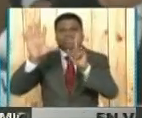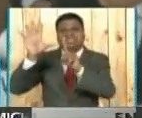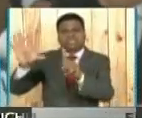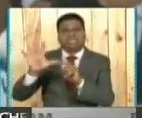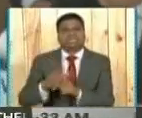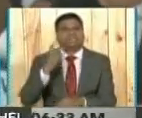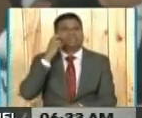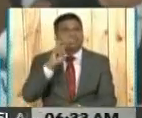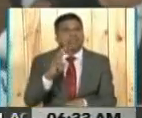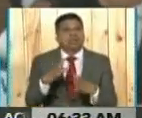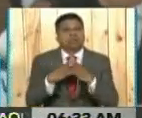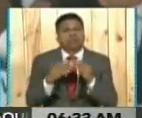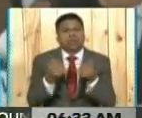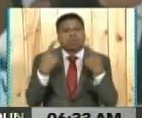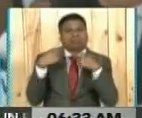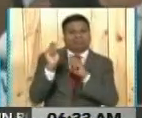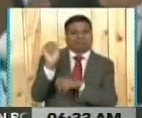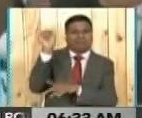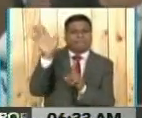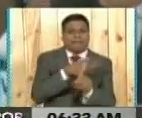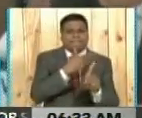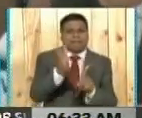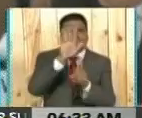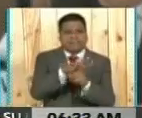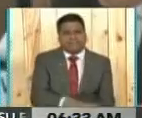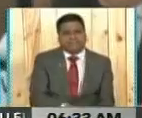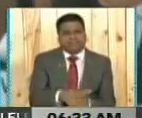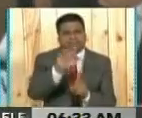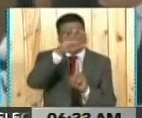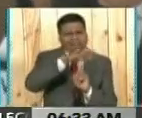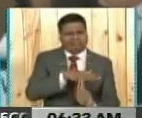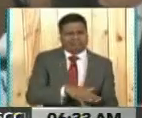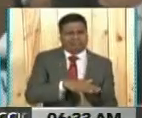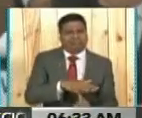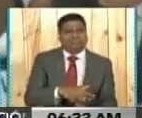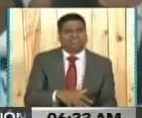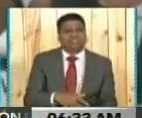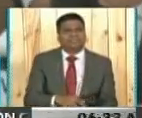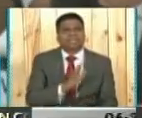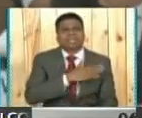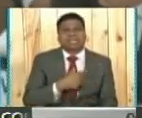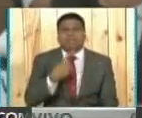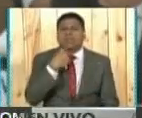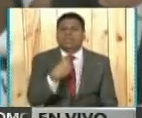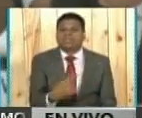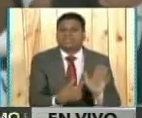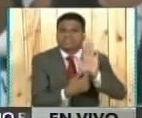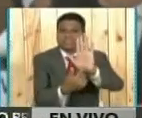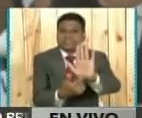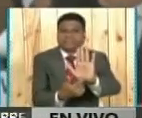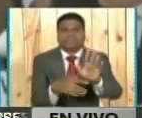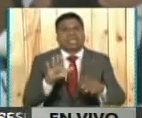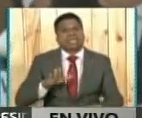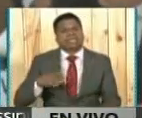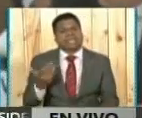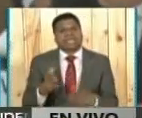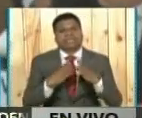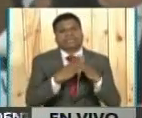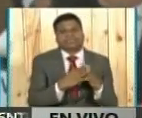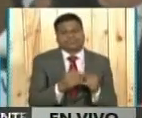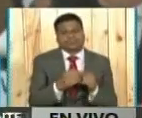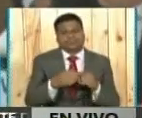cruel, trato inhumano o degradante. En este caso, queremos resaltar que las